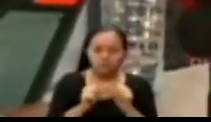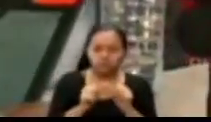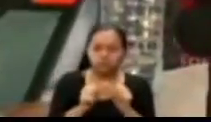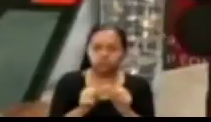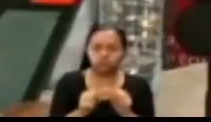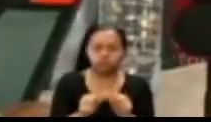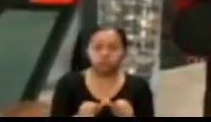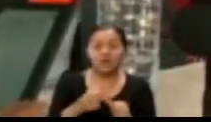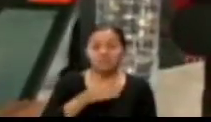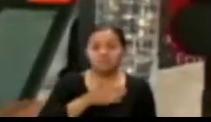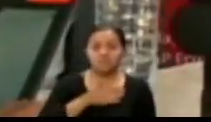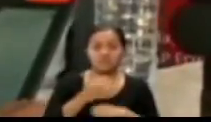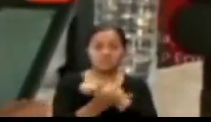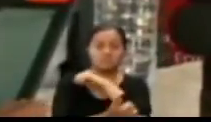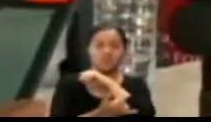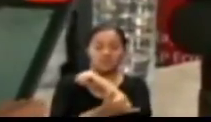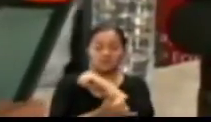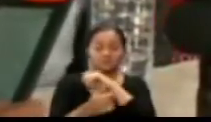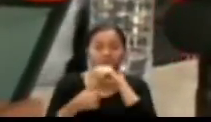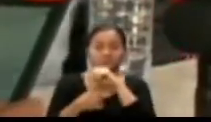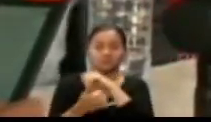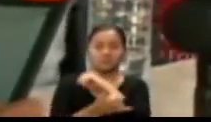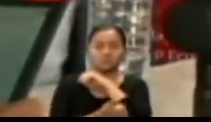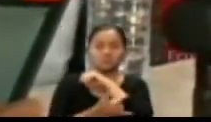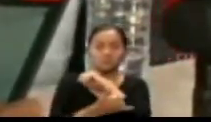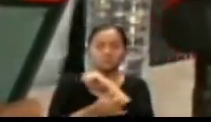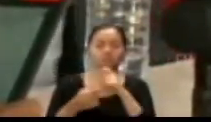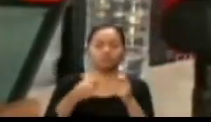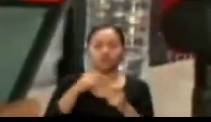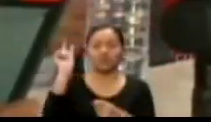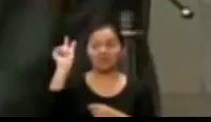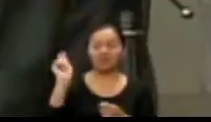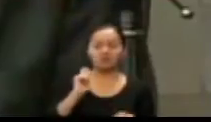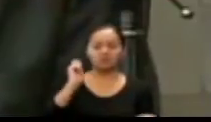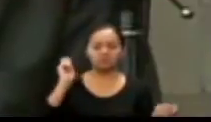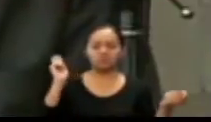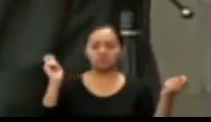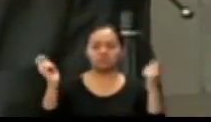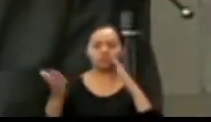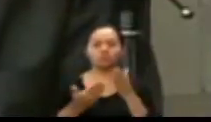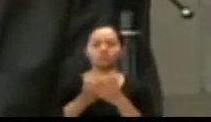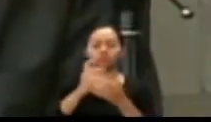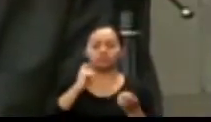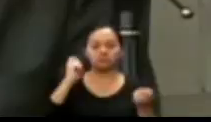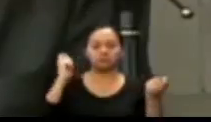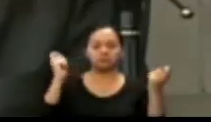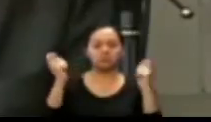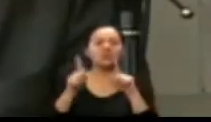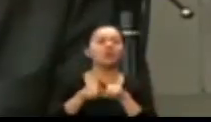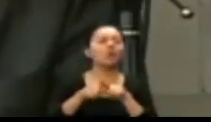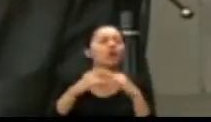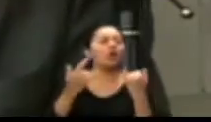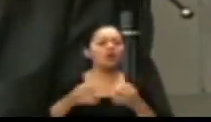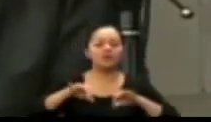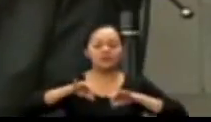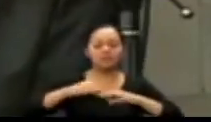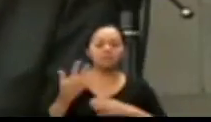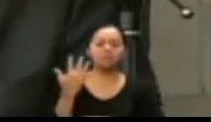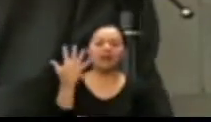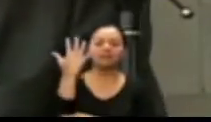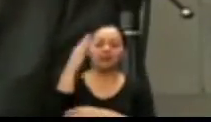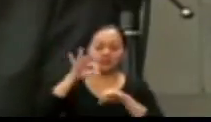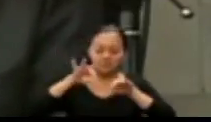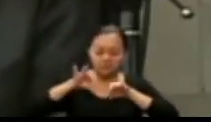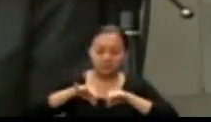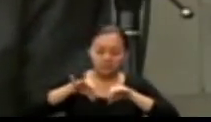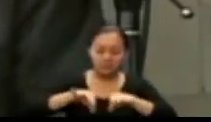sobre todo en mi país, donde para mí los cambios lo vamos... Ahorita es como si estamos sembrando. Y de plano la